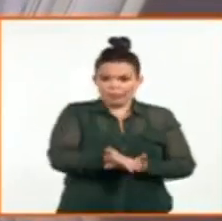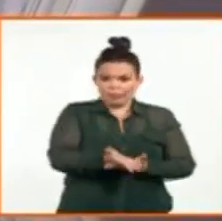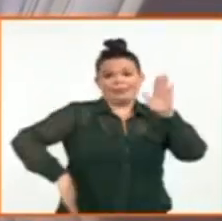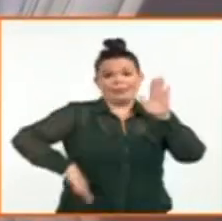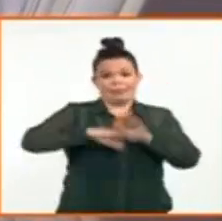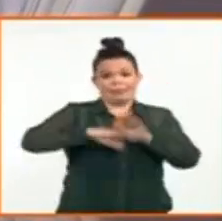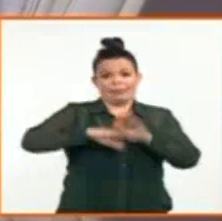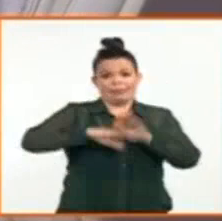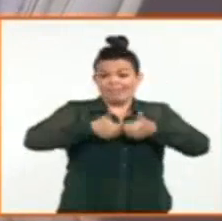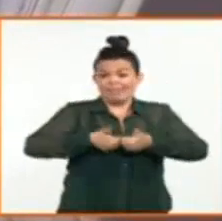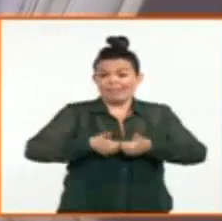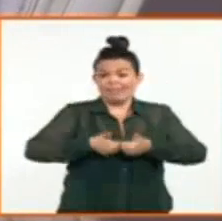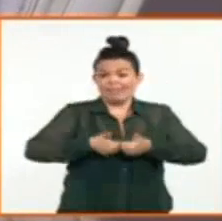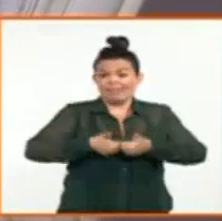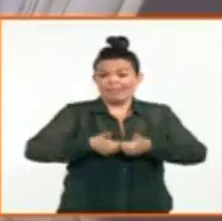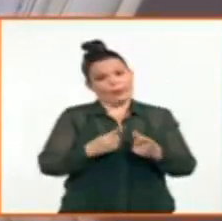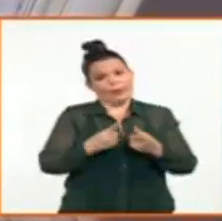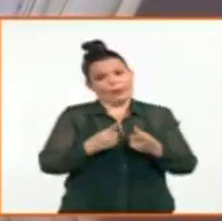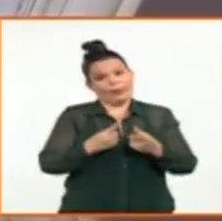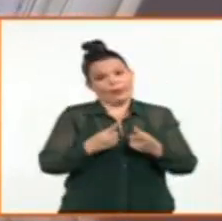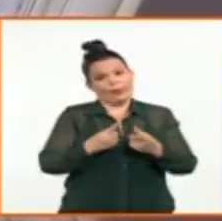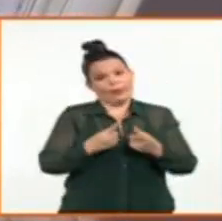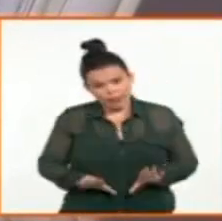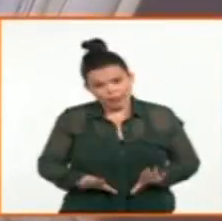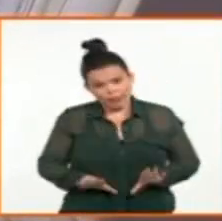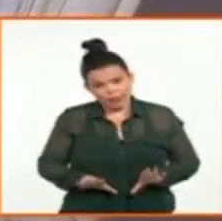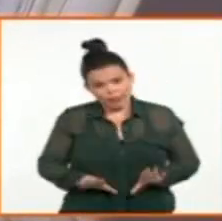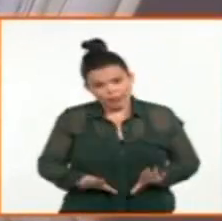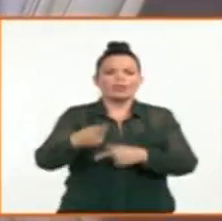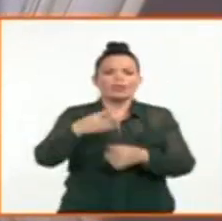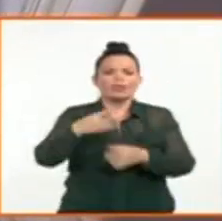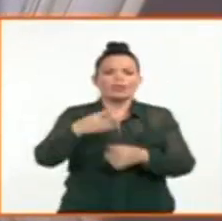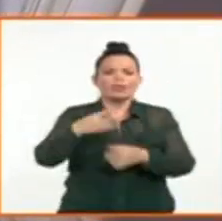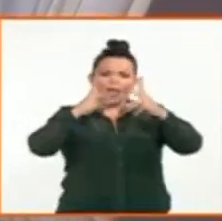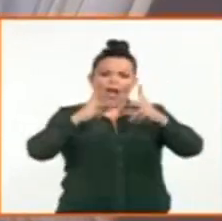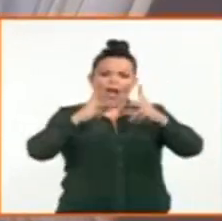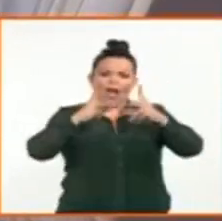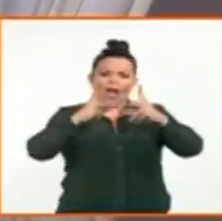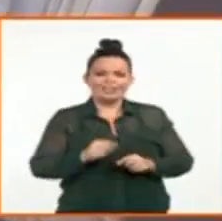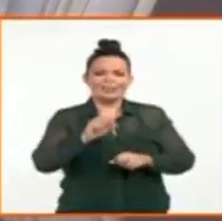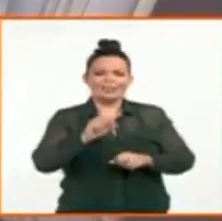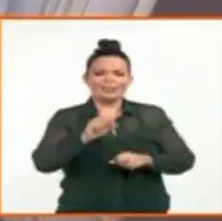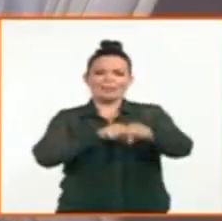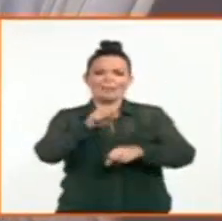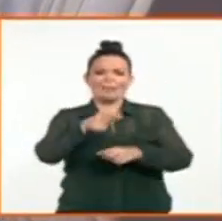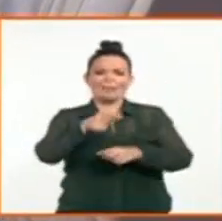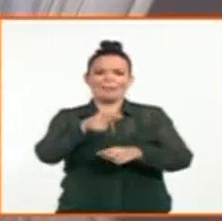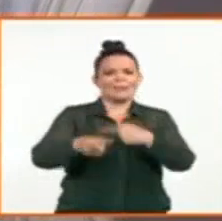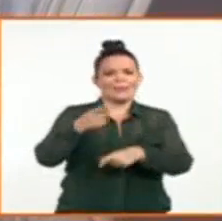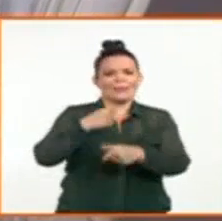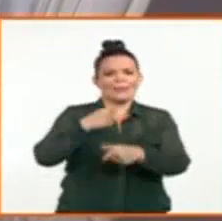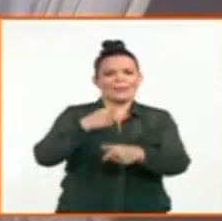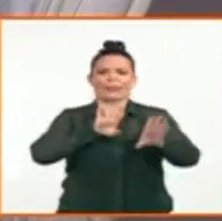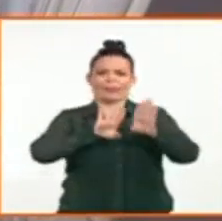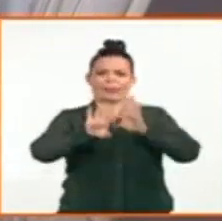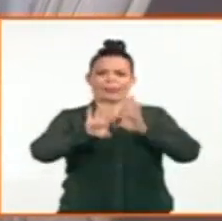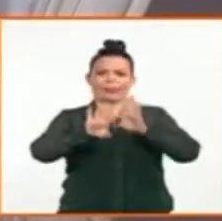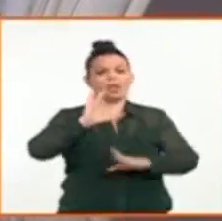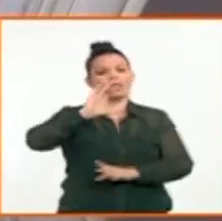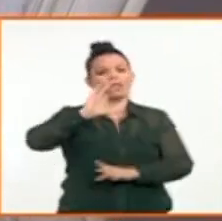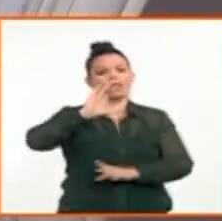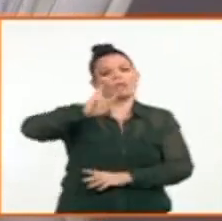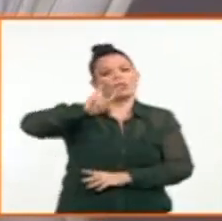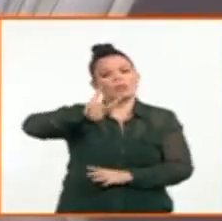permitieron financiar un nivel importante de bicicletas que se estuvieron comercializando en moneda nacional a la población por el MINSIN, fundamentalmente